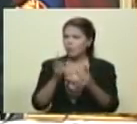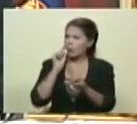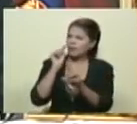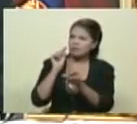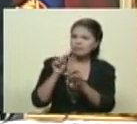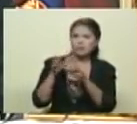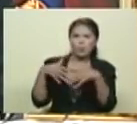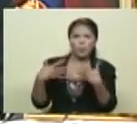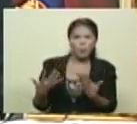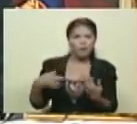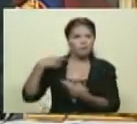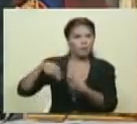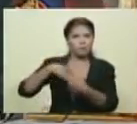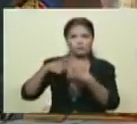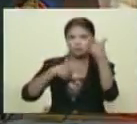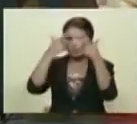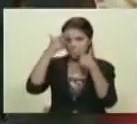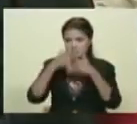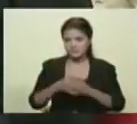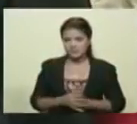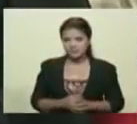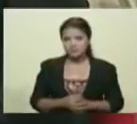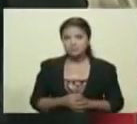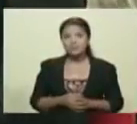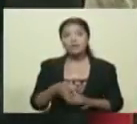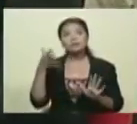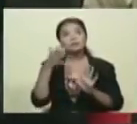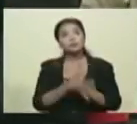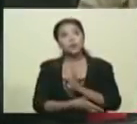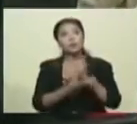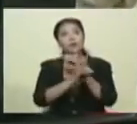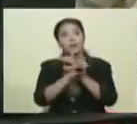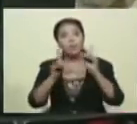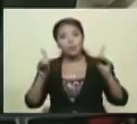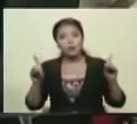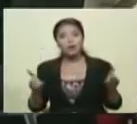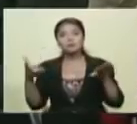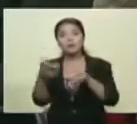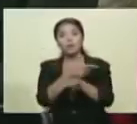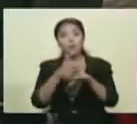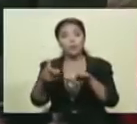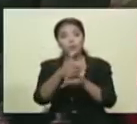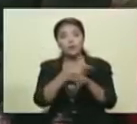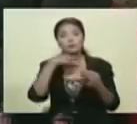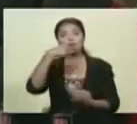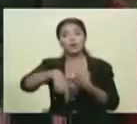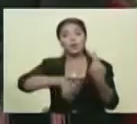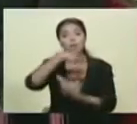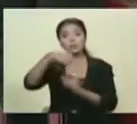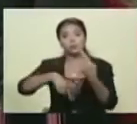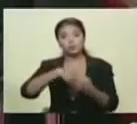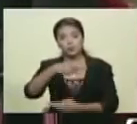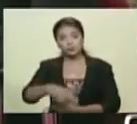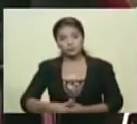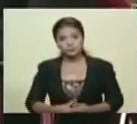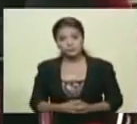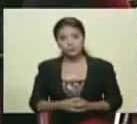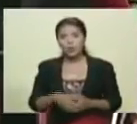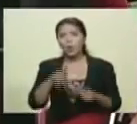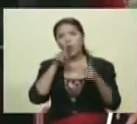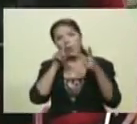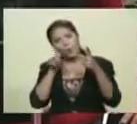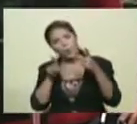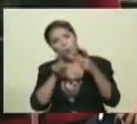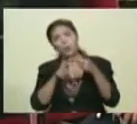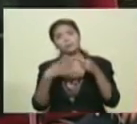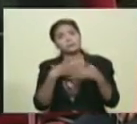la revolución chavista, en cuanto al carácter democrático del gobierno y de la revolución. Otro aspecto que